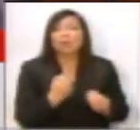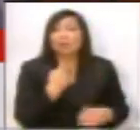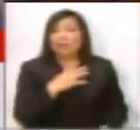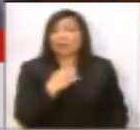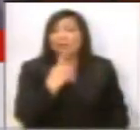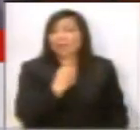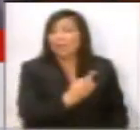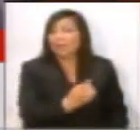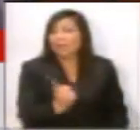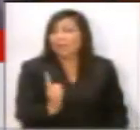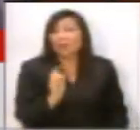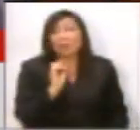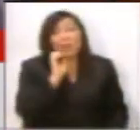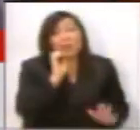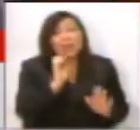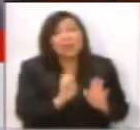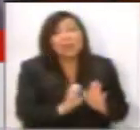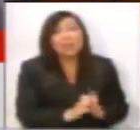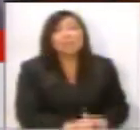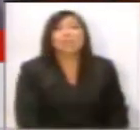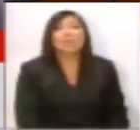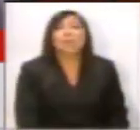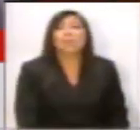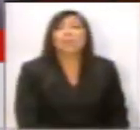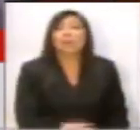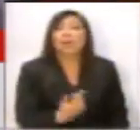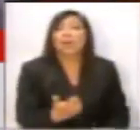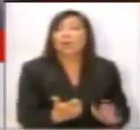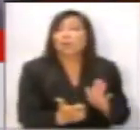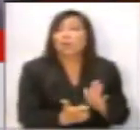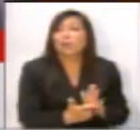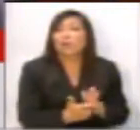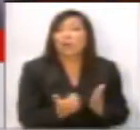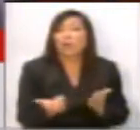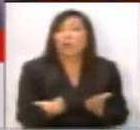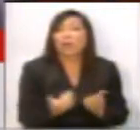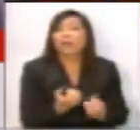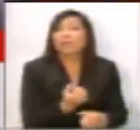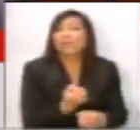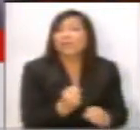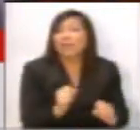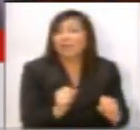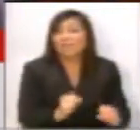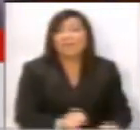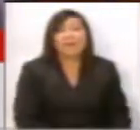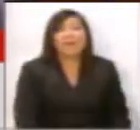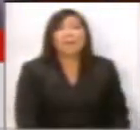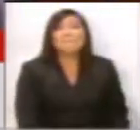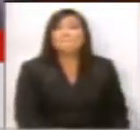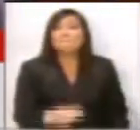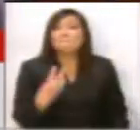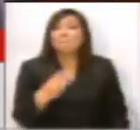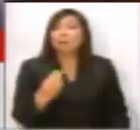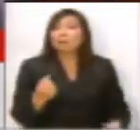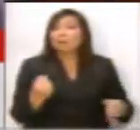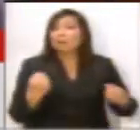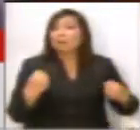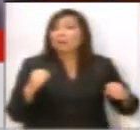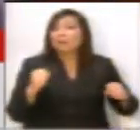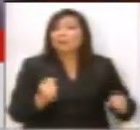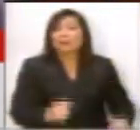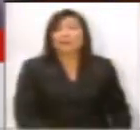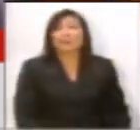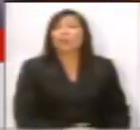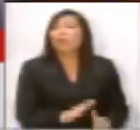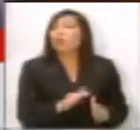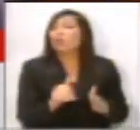dicho. Por ejemplo, hay una ley de cunas salvadoras. Las madres desesperadas,